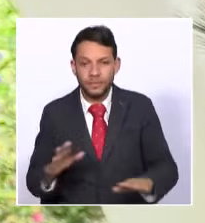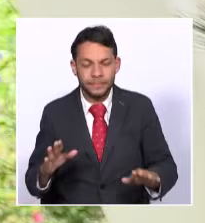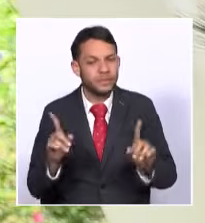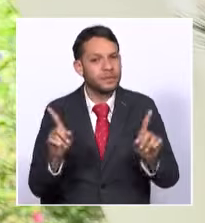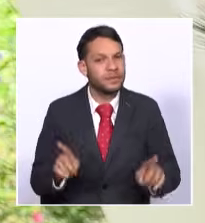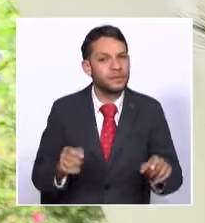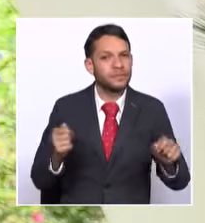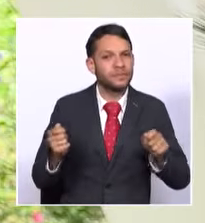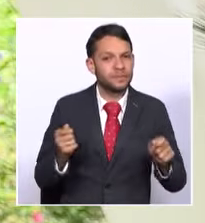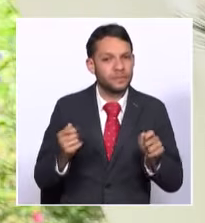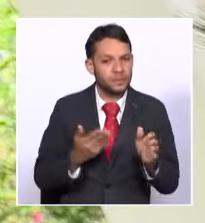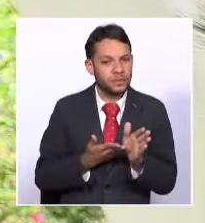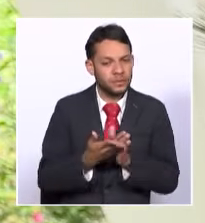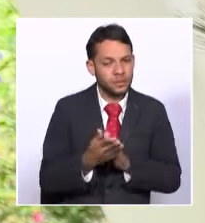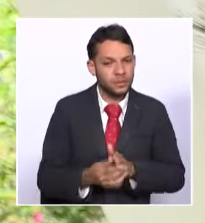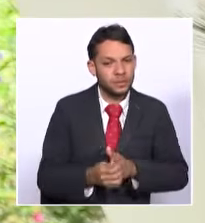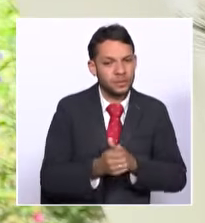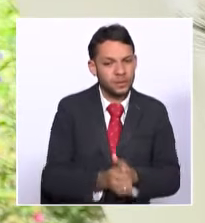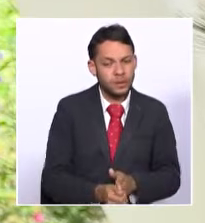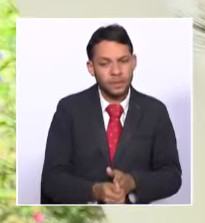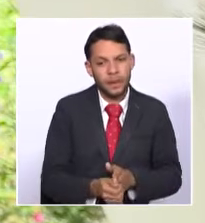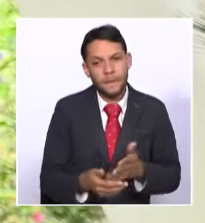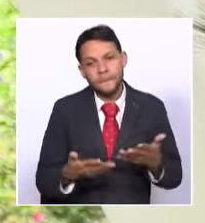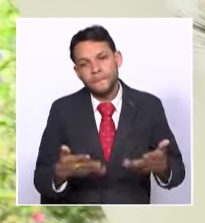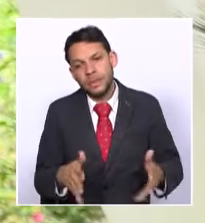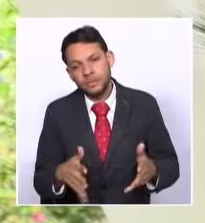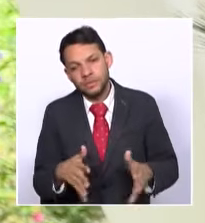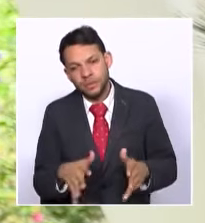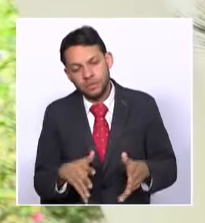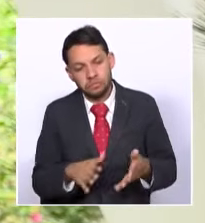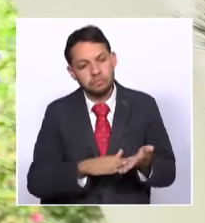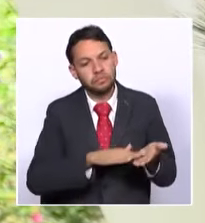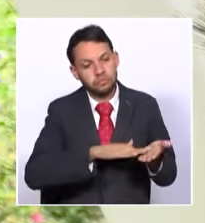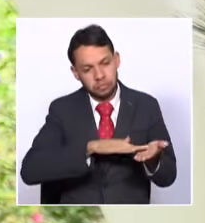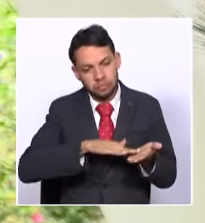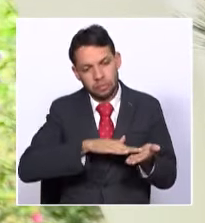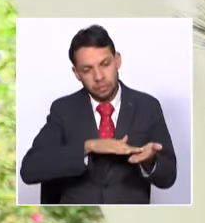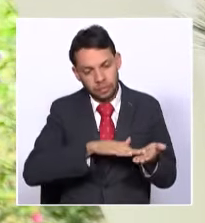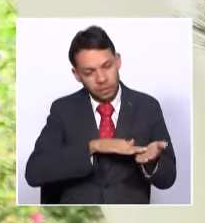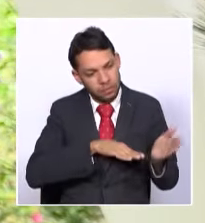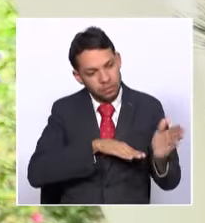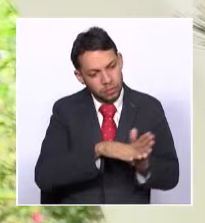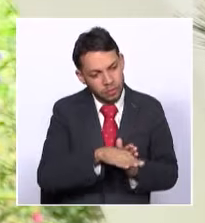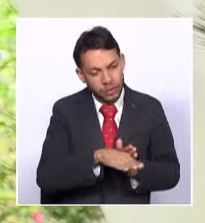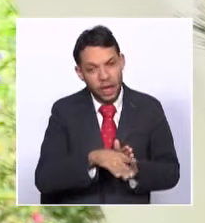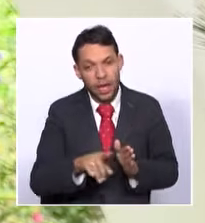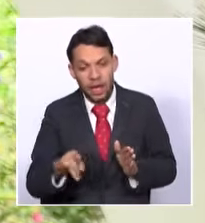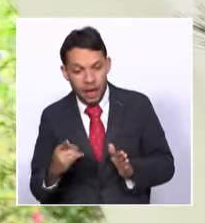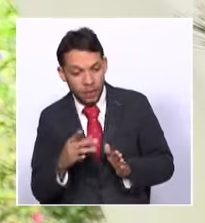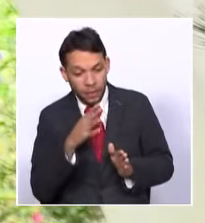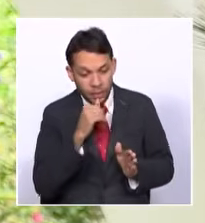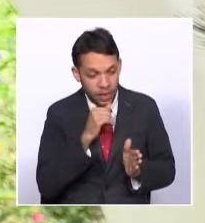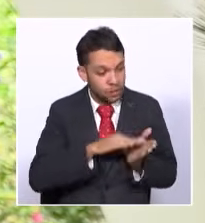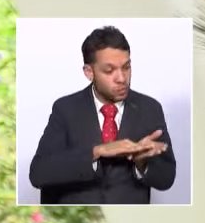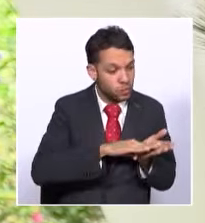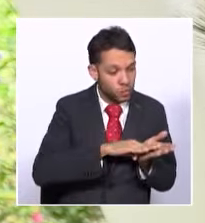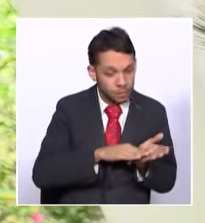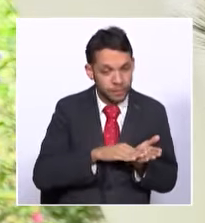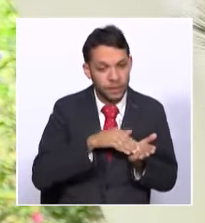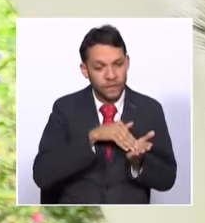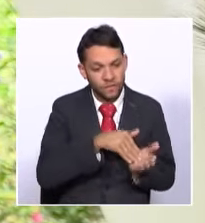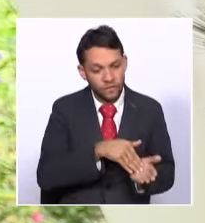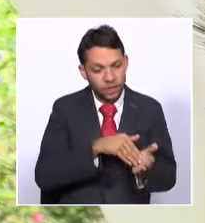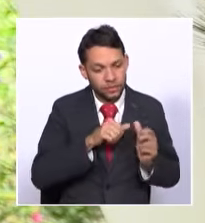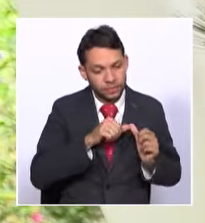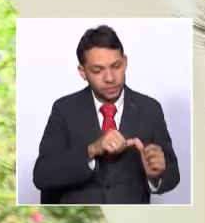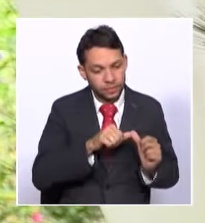de que por lo menos si se recupera un poquito, si no se recupera, que se mantenga como está el cartílago, que es